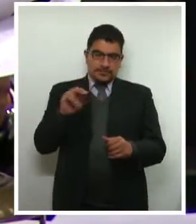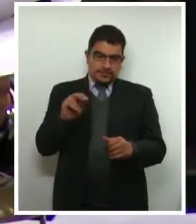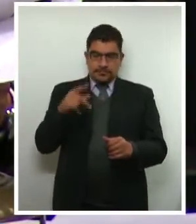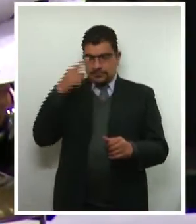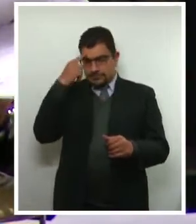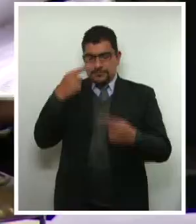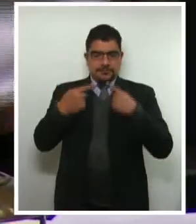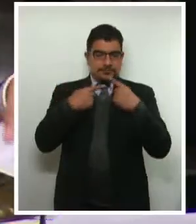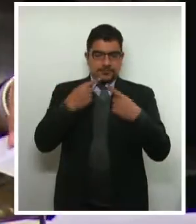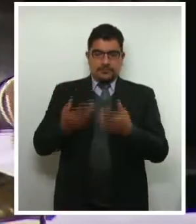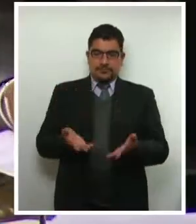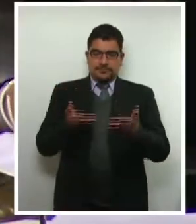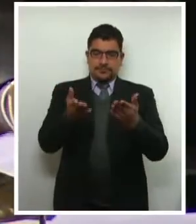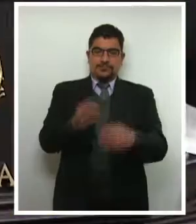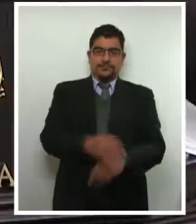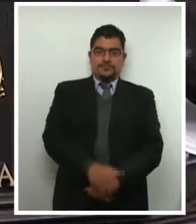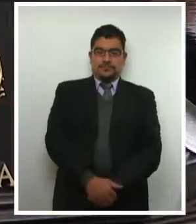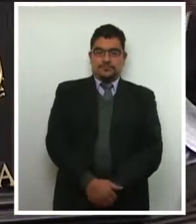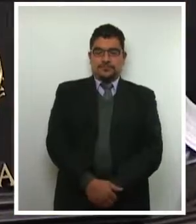se discuta.